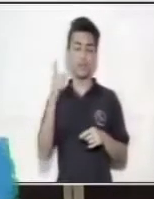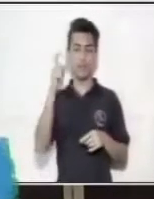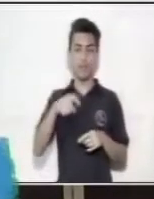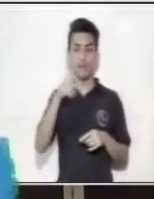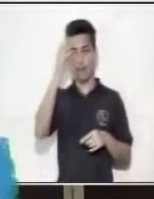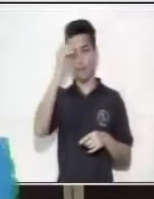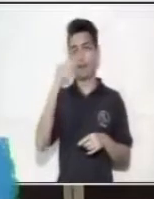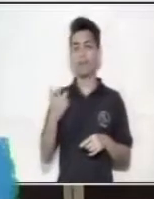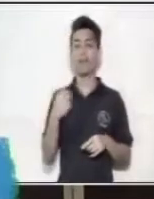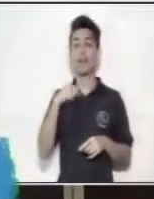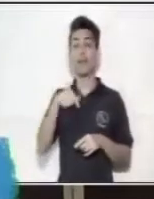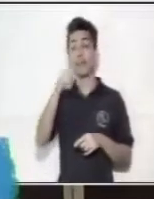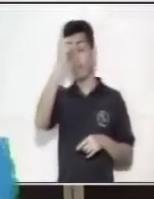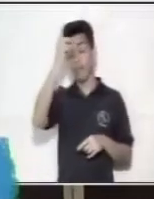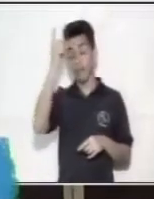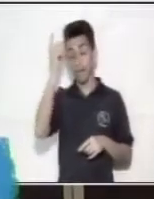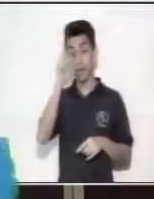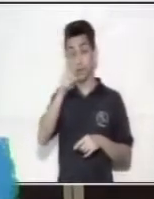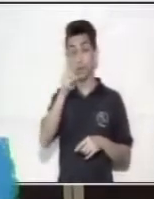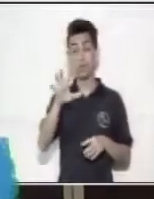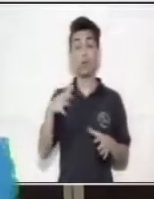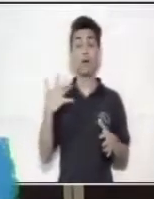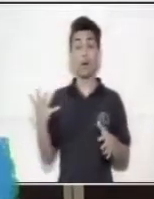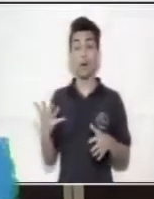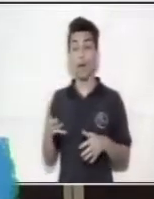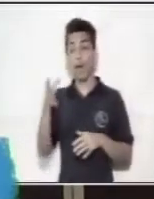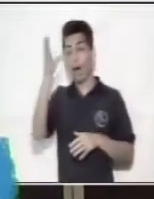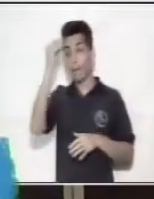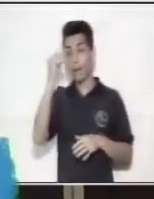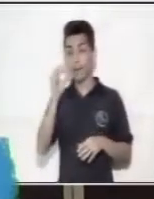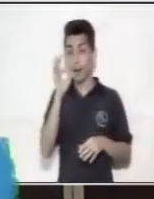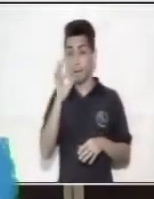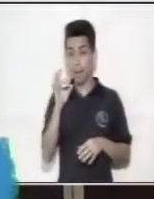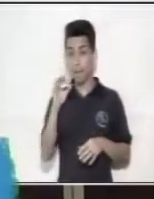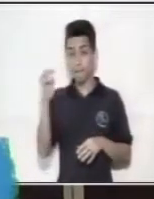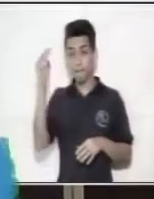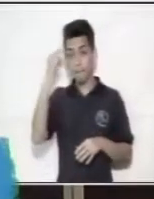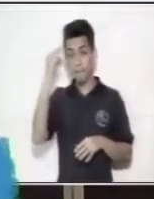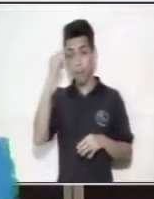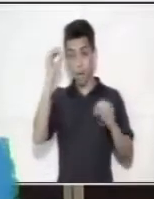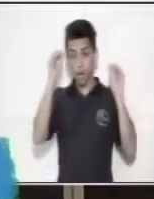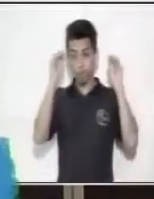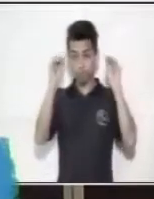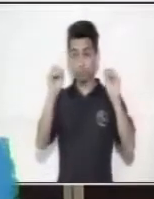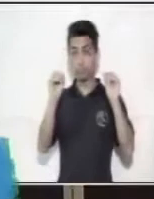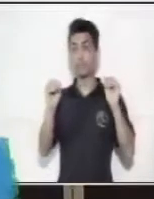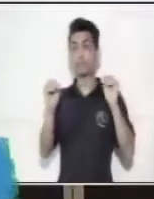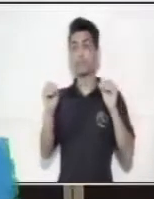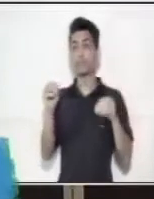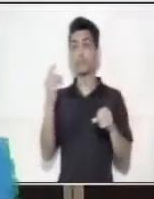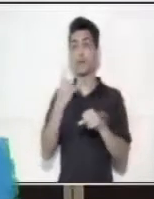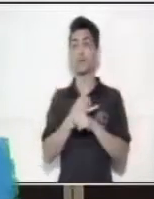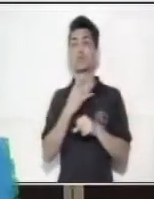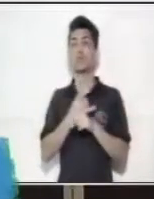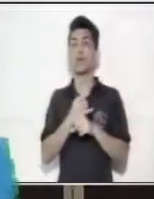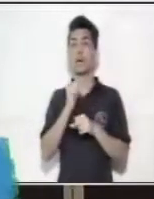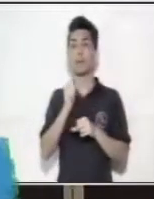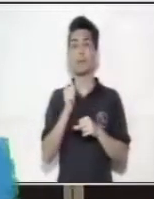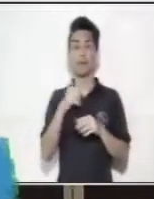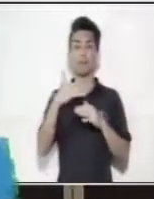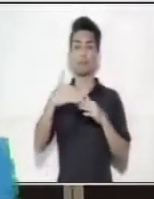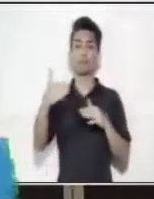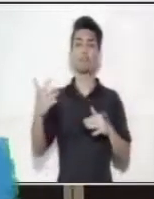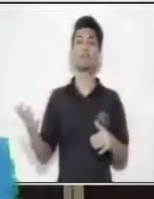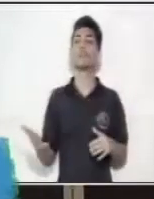la tarea es que tú puedas aprendértelos de memoria, ya que serán útiles más adelante,